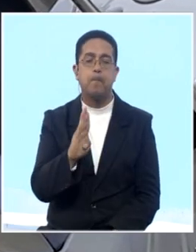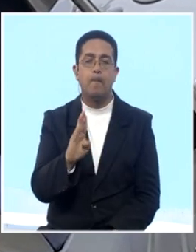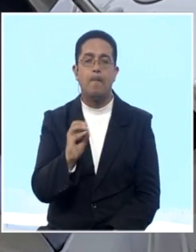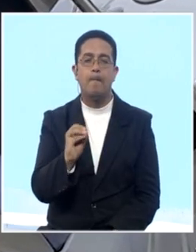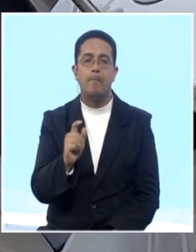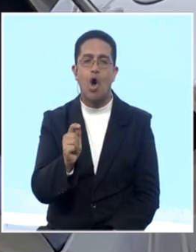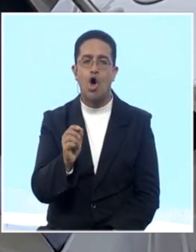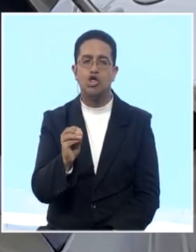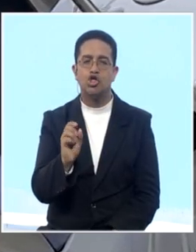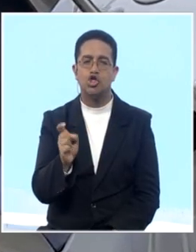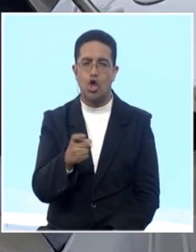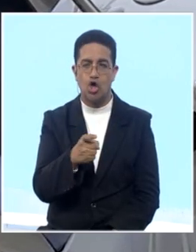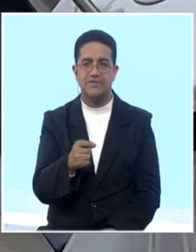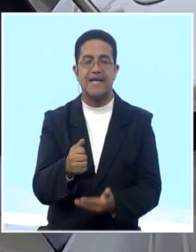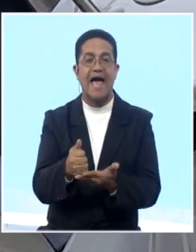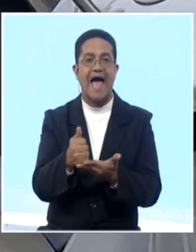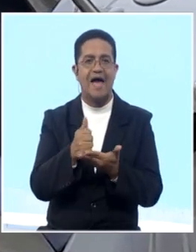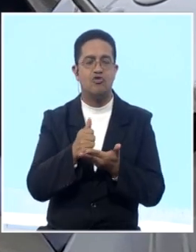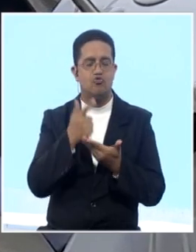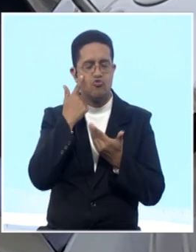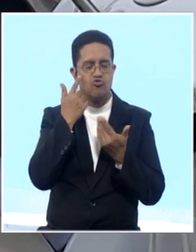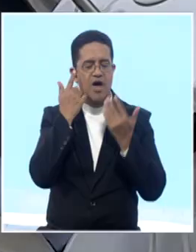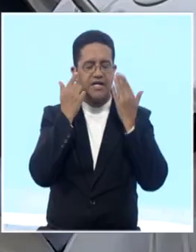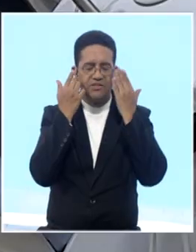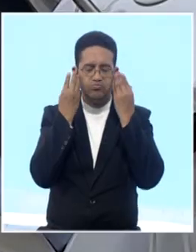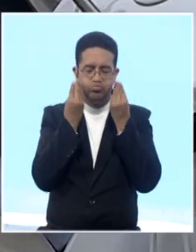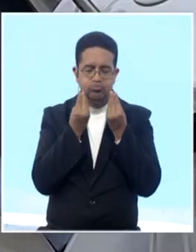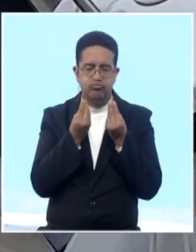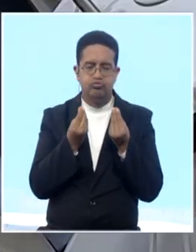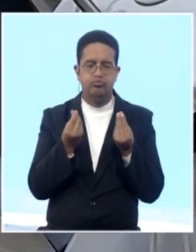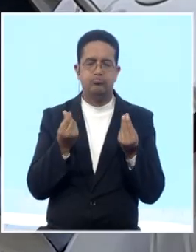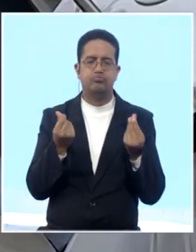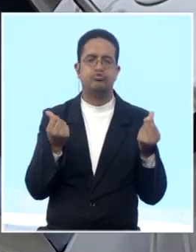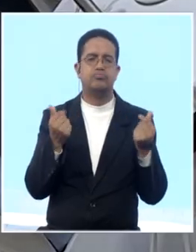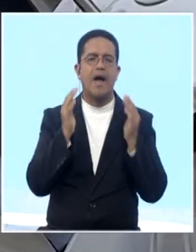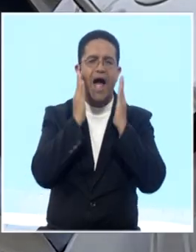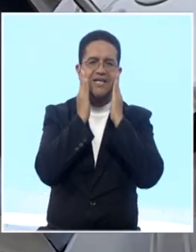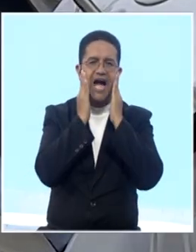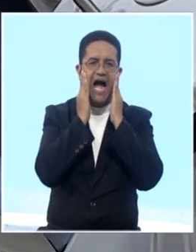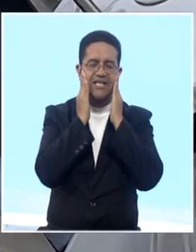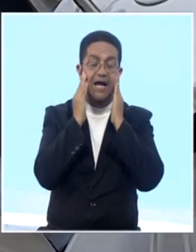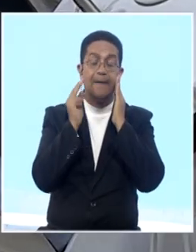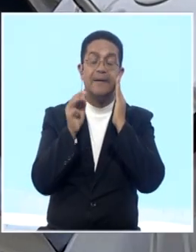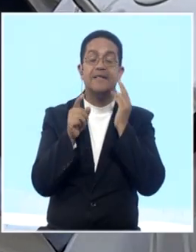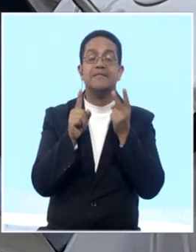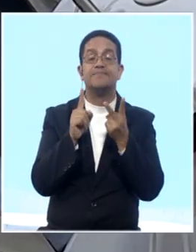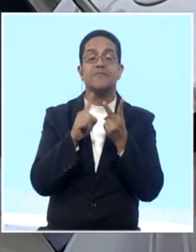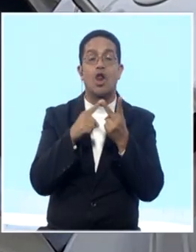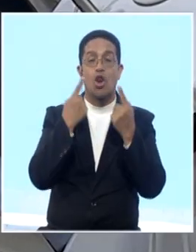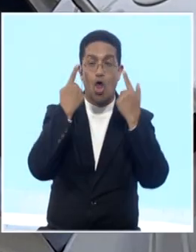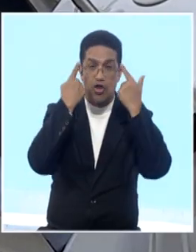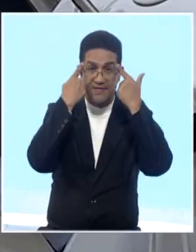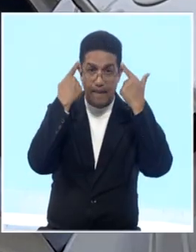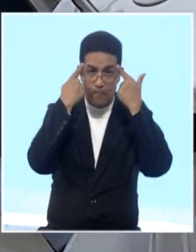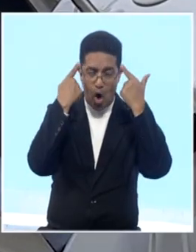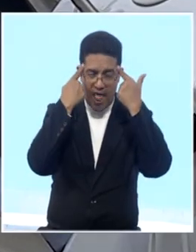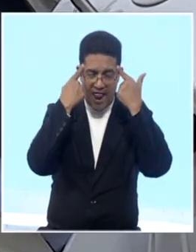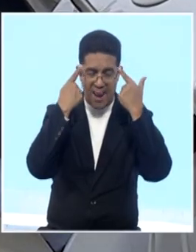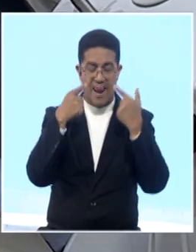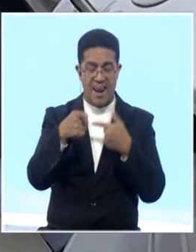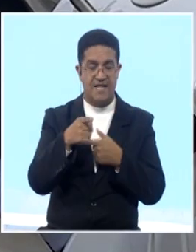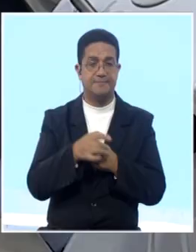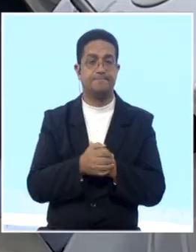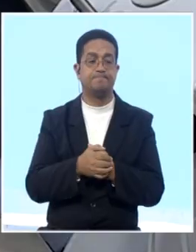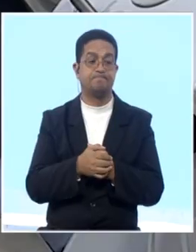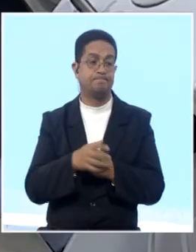botulínica nos va a ayudar a relajar los músculos masticatorios, tanto músculos maceteros como los músculos temporales. La